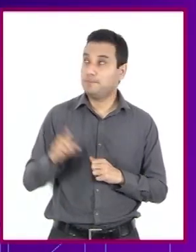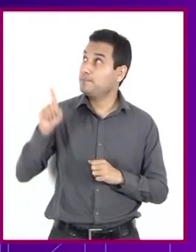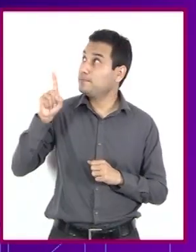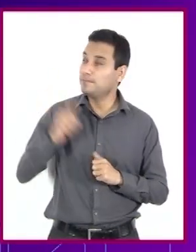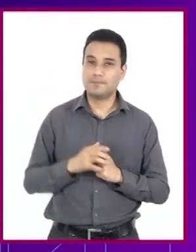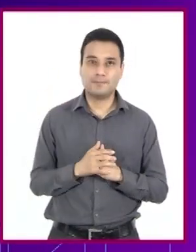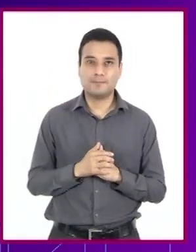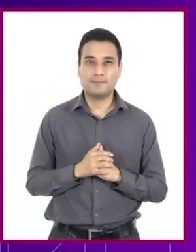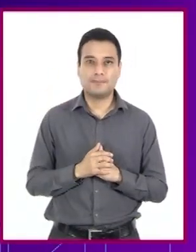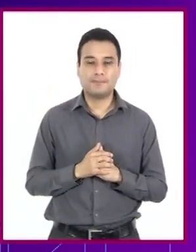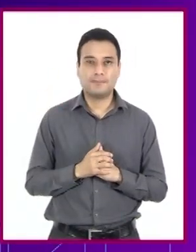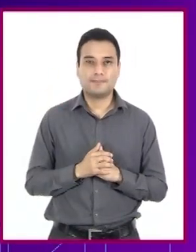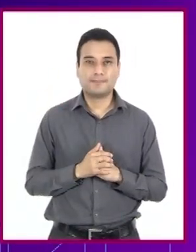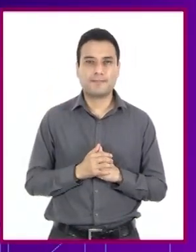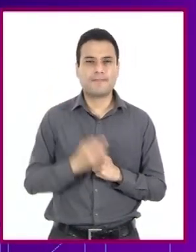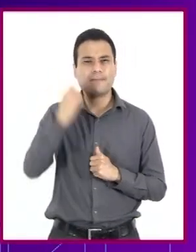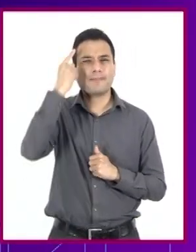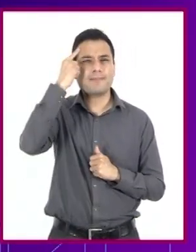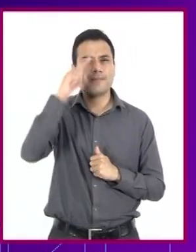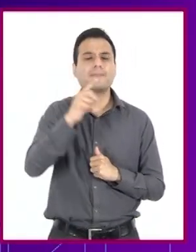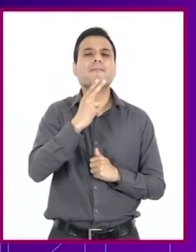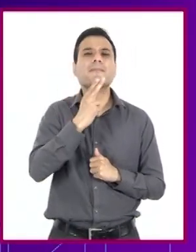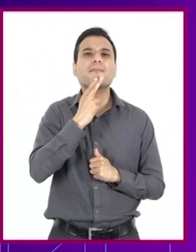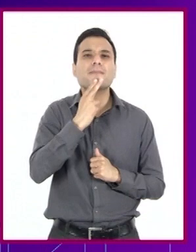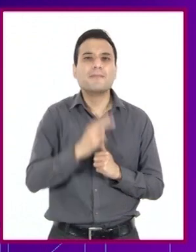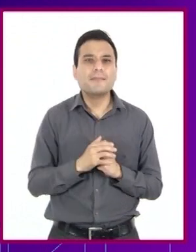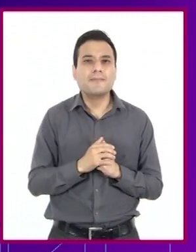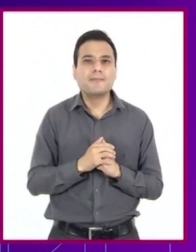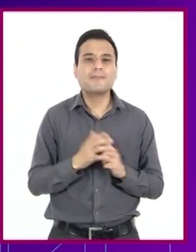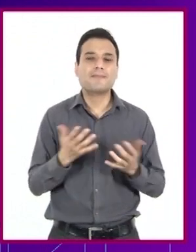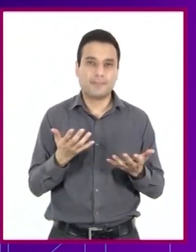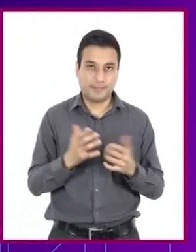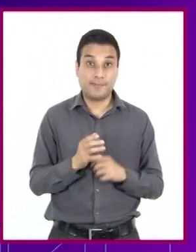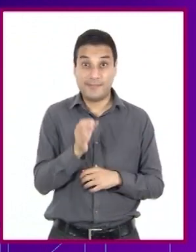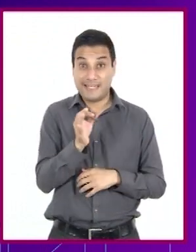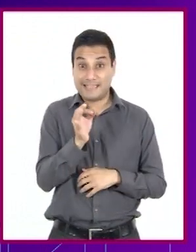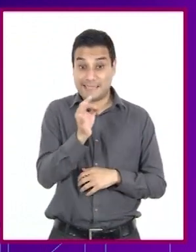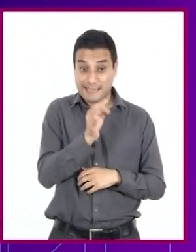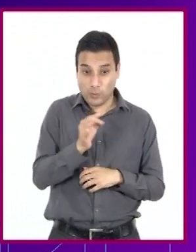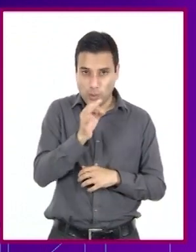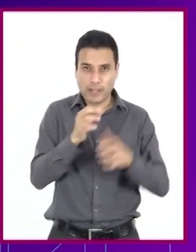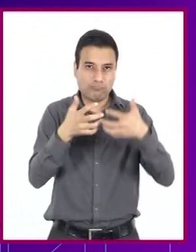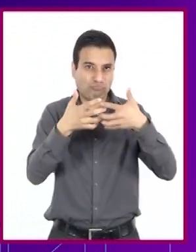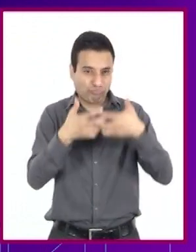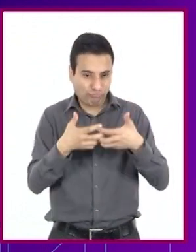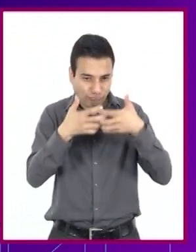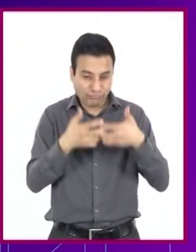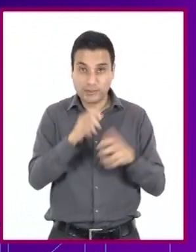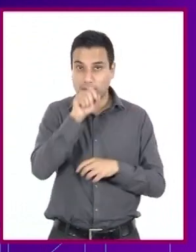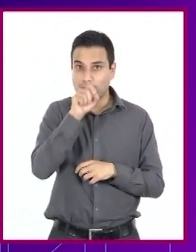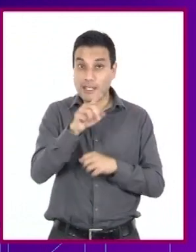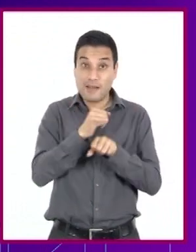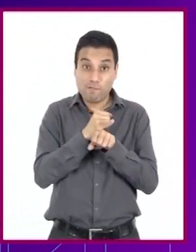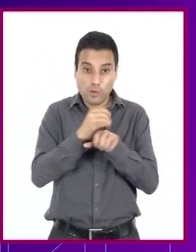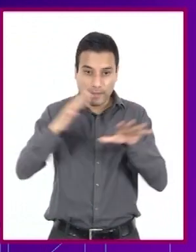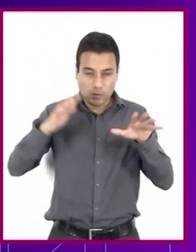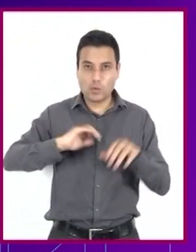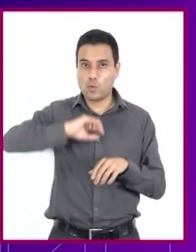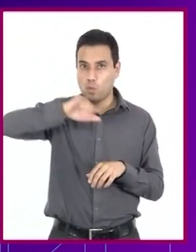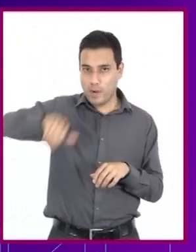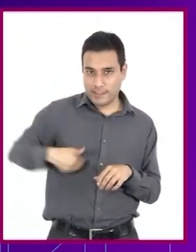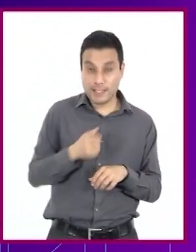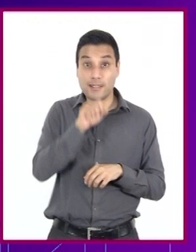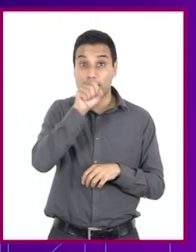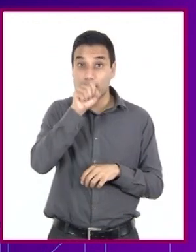Se encarga de regular las actividades celulares, almacenar la información y dirigir la